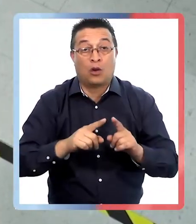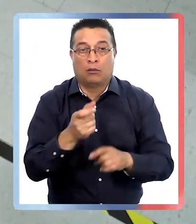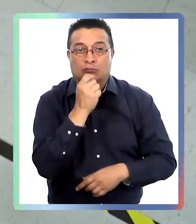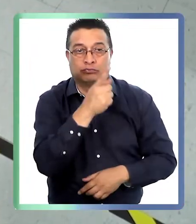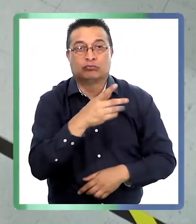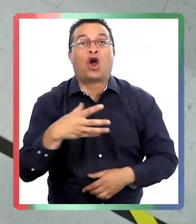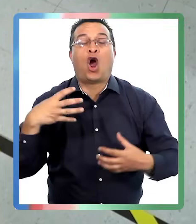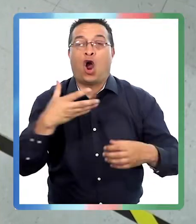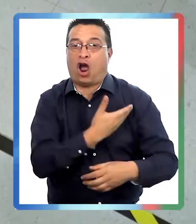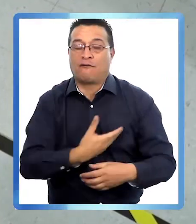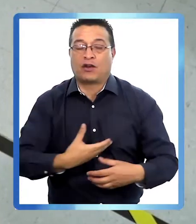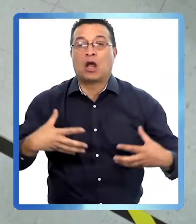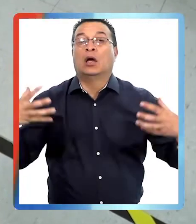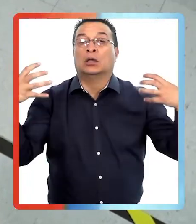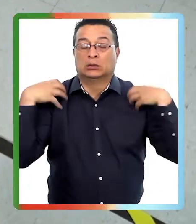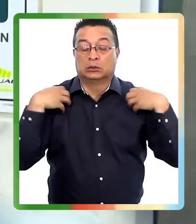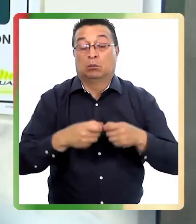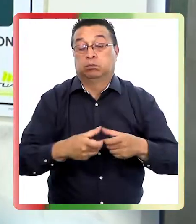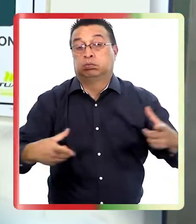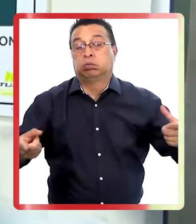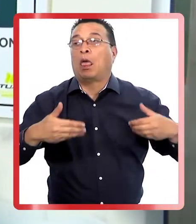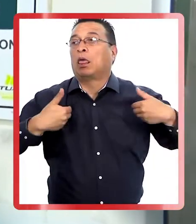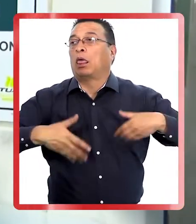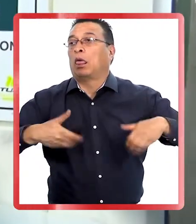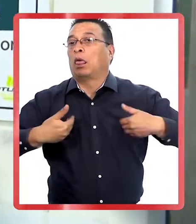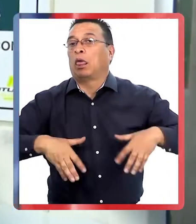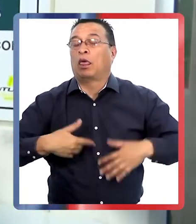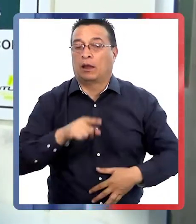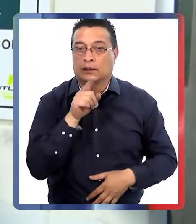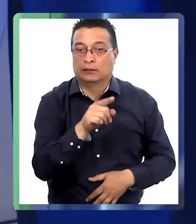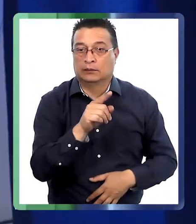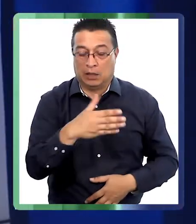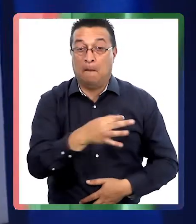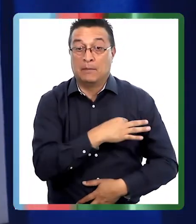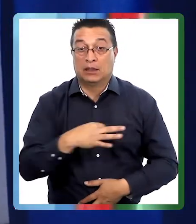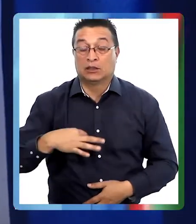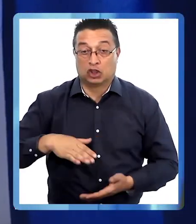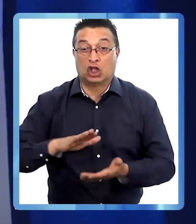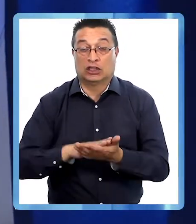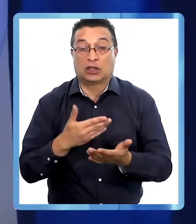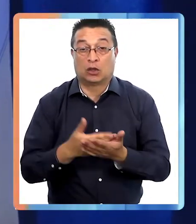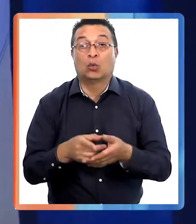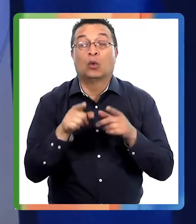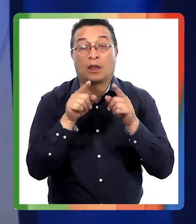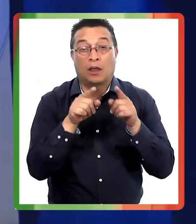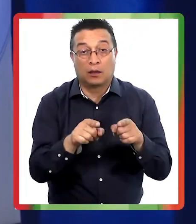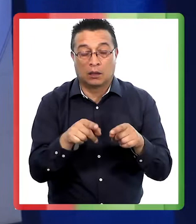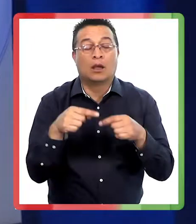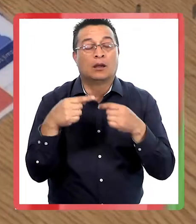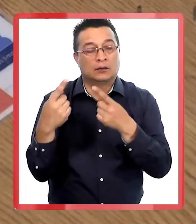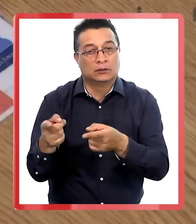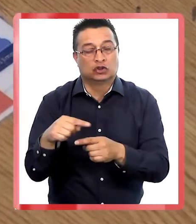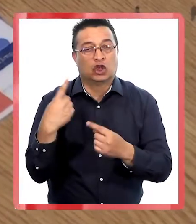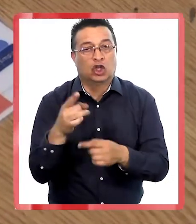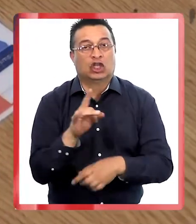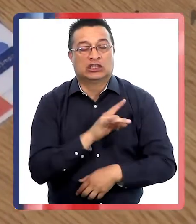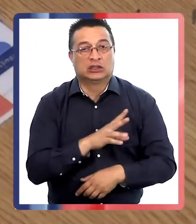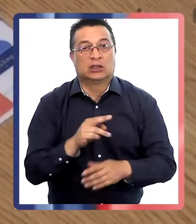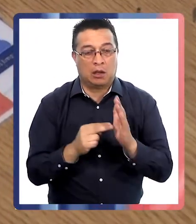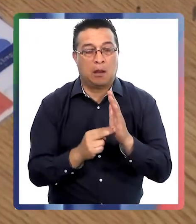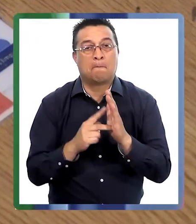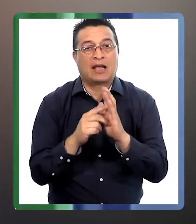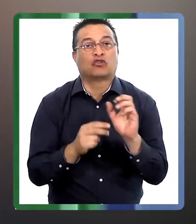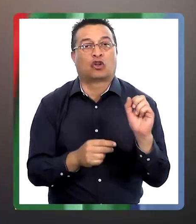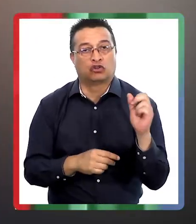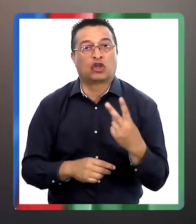no hacerse cargo de esta fuerte ola de contagios, a pesar de que el propio Ministerio de Salud ha dejado a gran parte del país en fase de